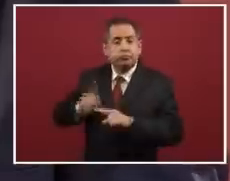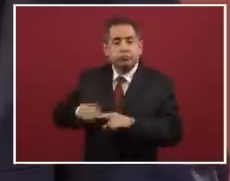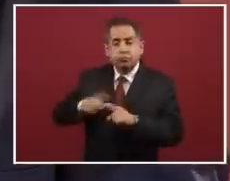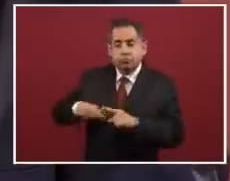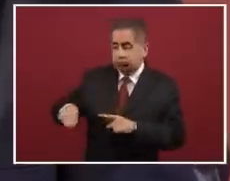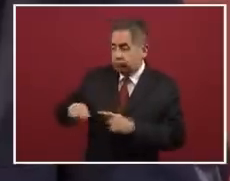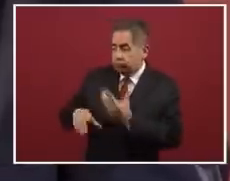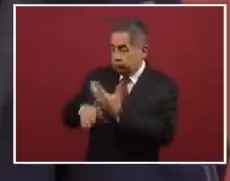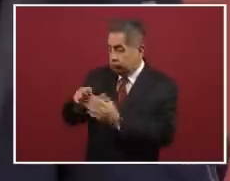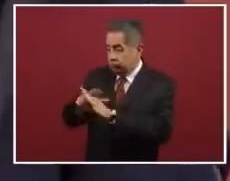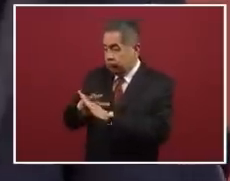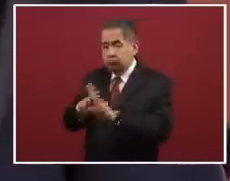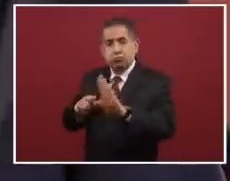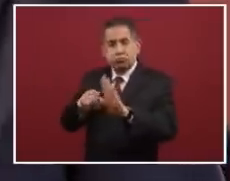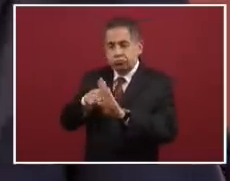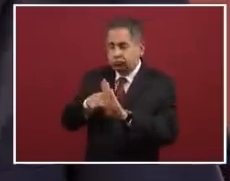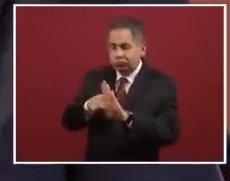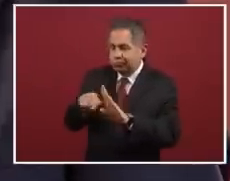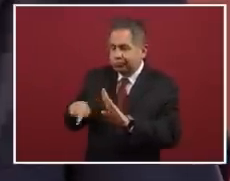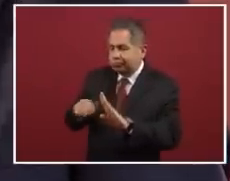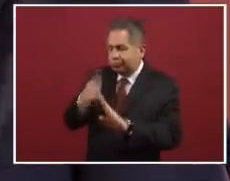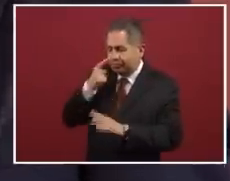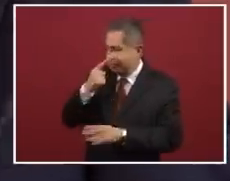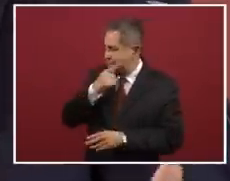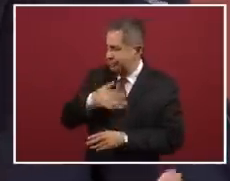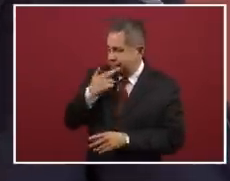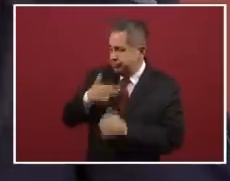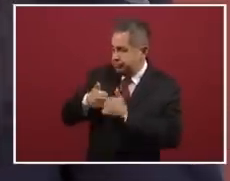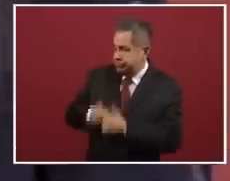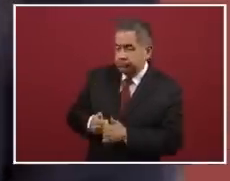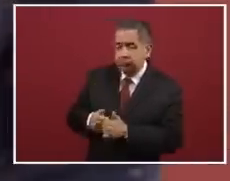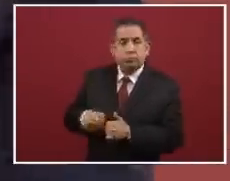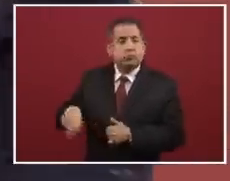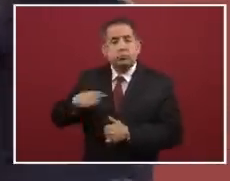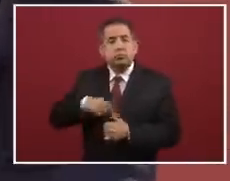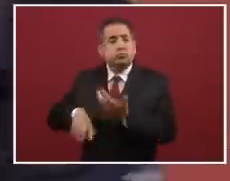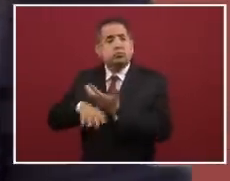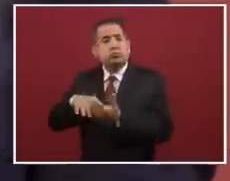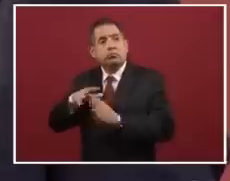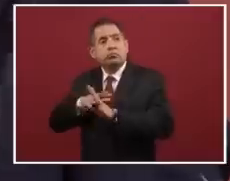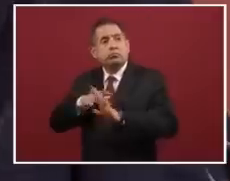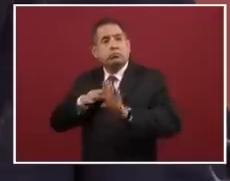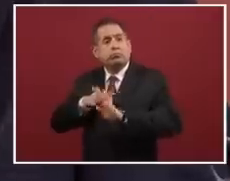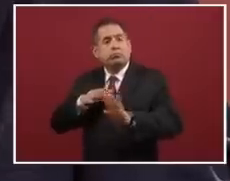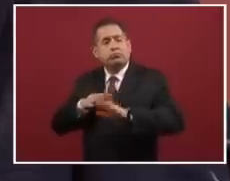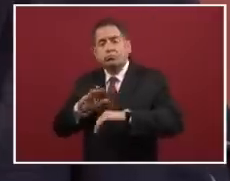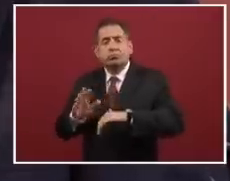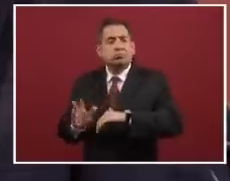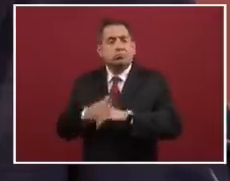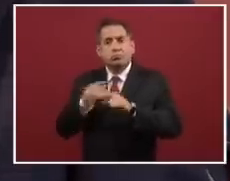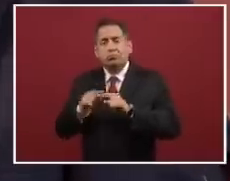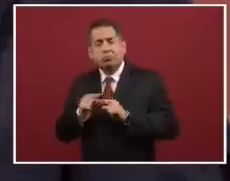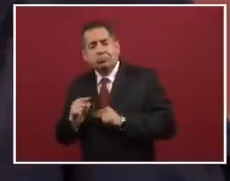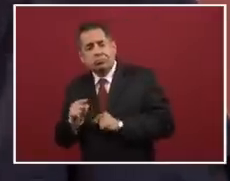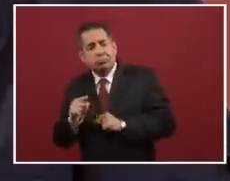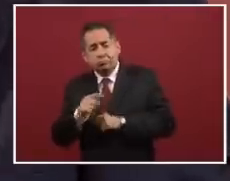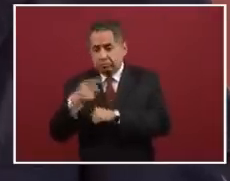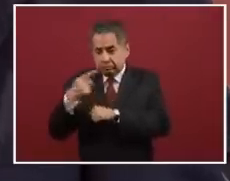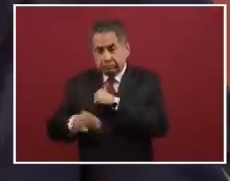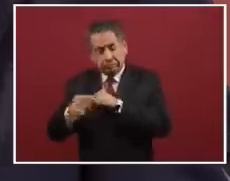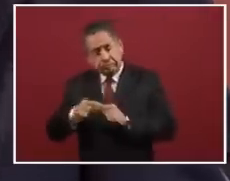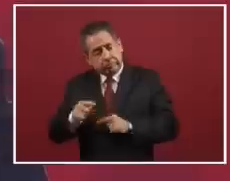de emigrar opciones en el corto plazo, porque la razón por la cual están haciendo todo este… de esta ruta tan peligrosa que